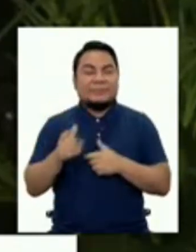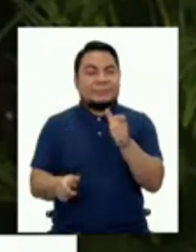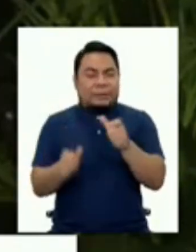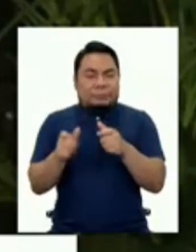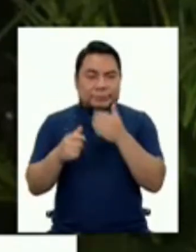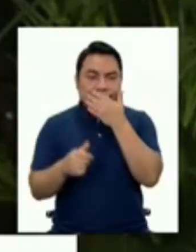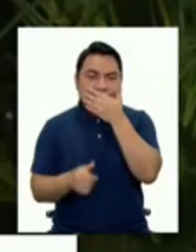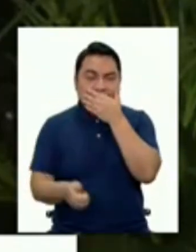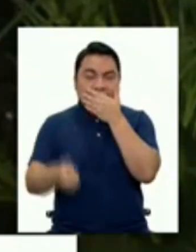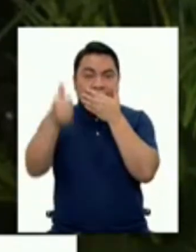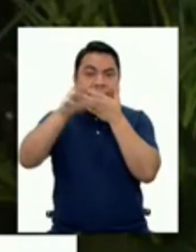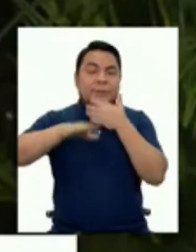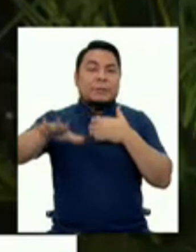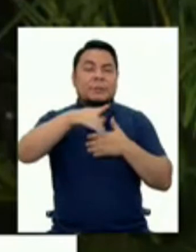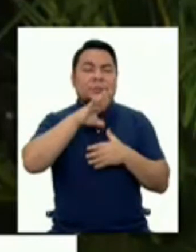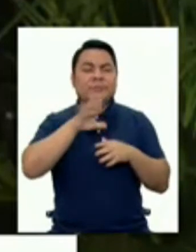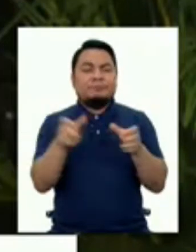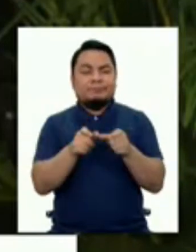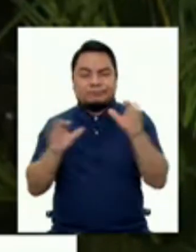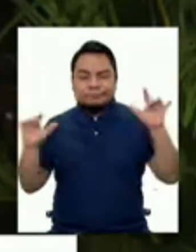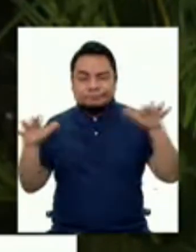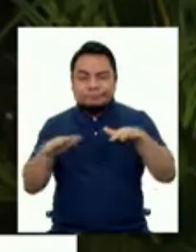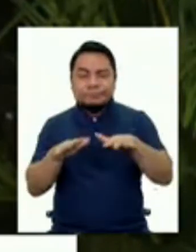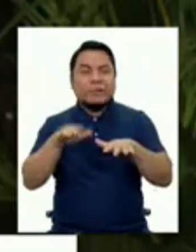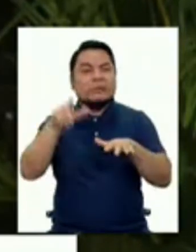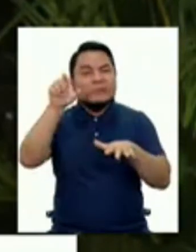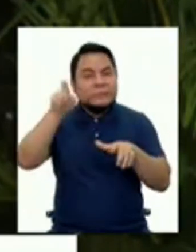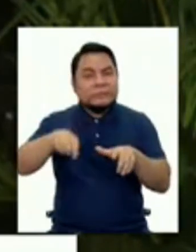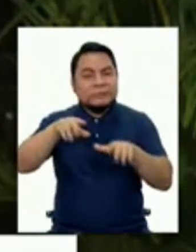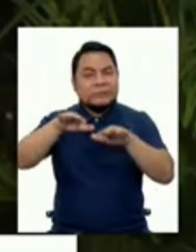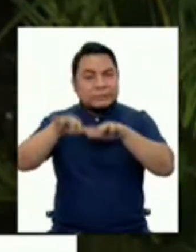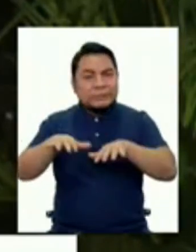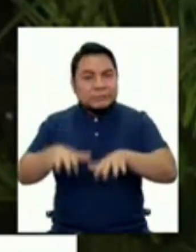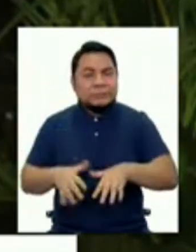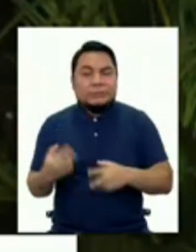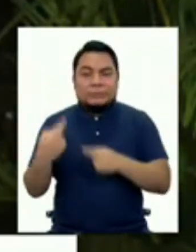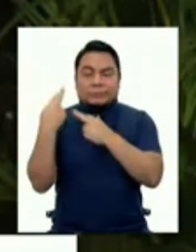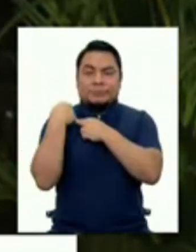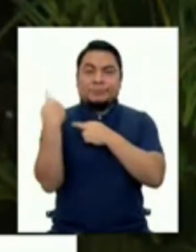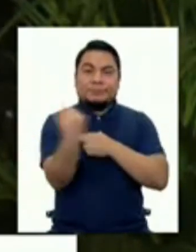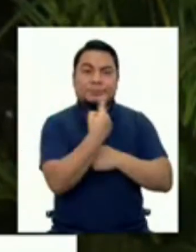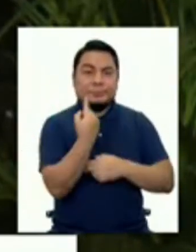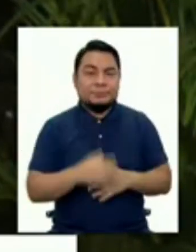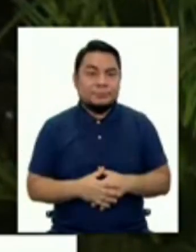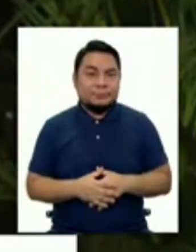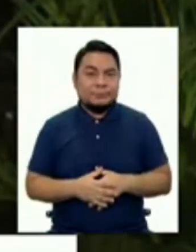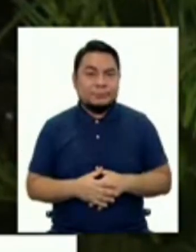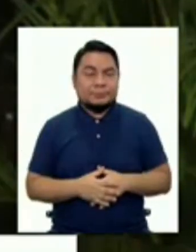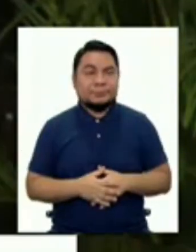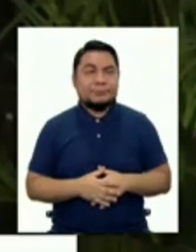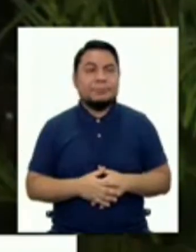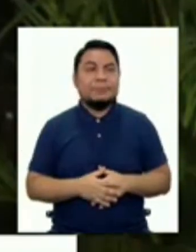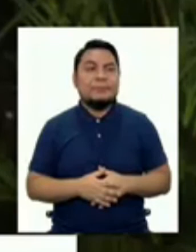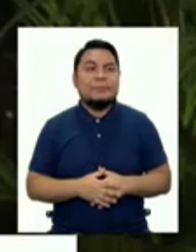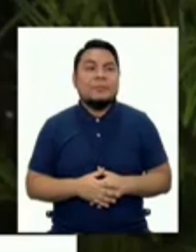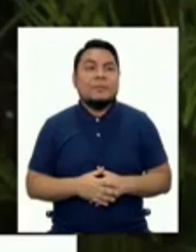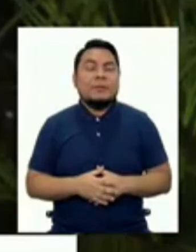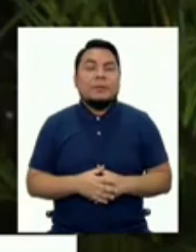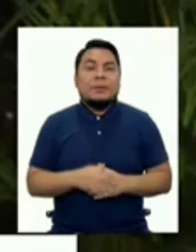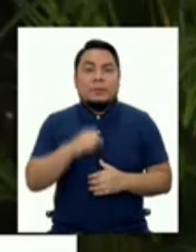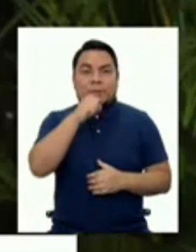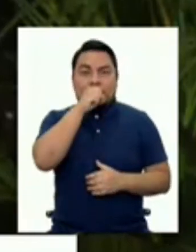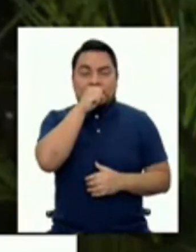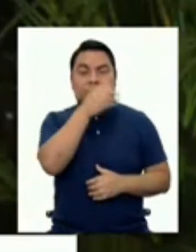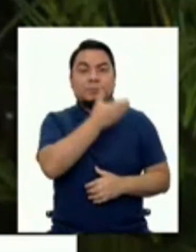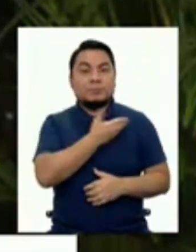desde el Estado, mucha ponderación, mucha prudencia y responsabilidad. Y, presidente, el día de hoy ha